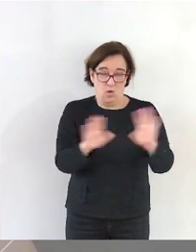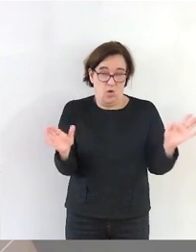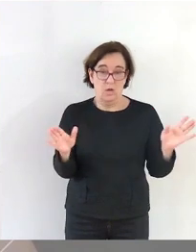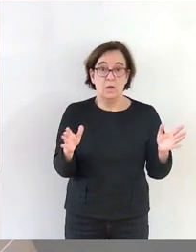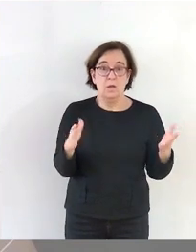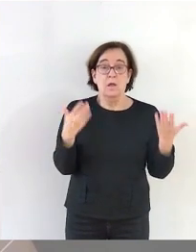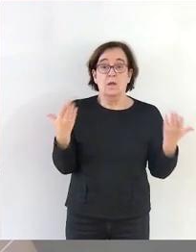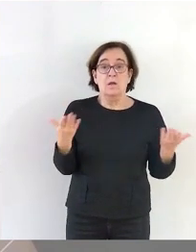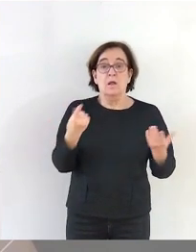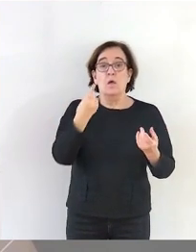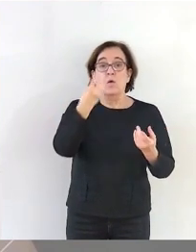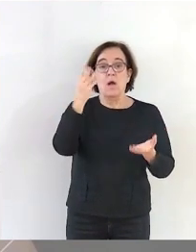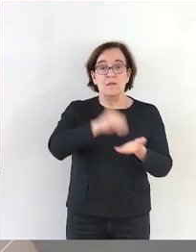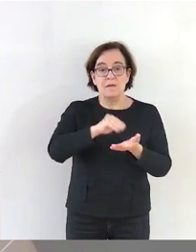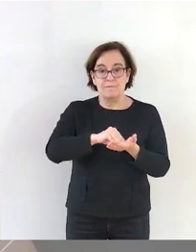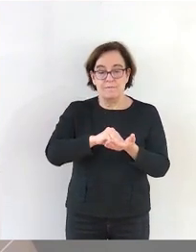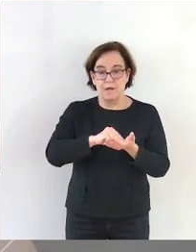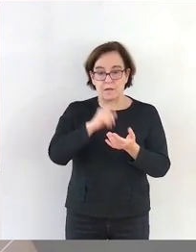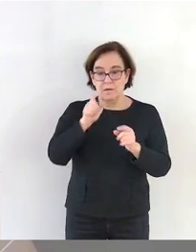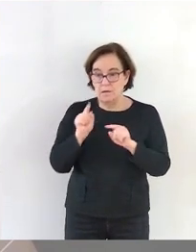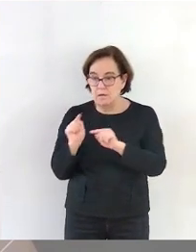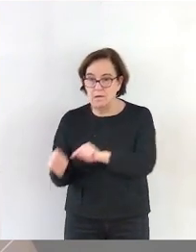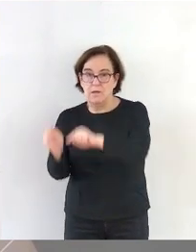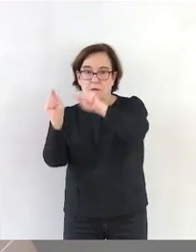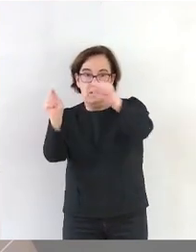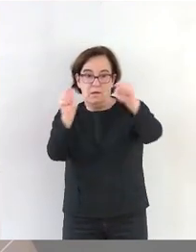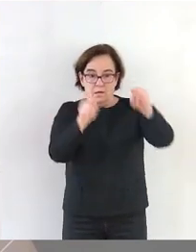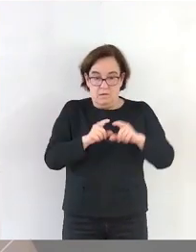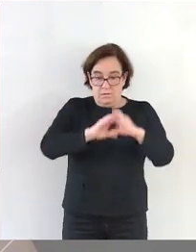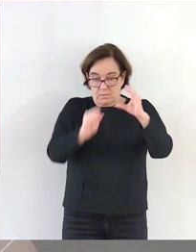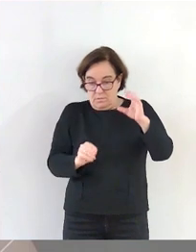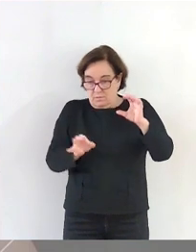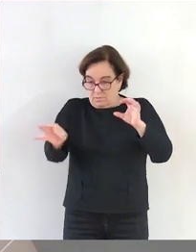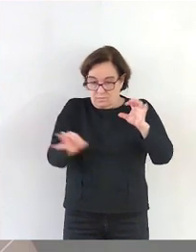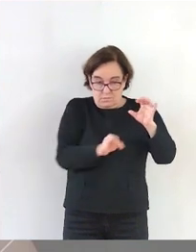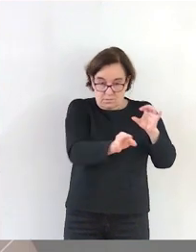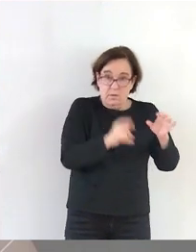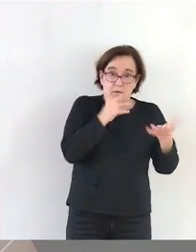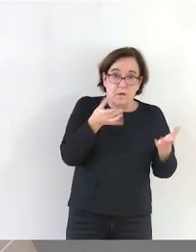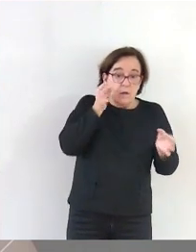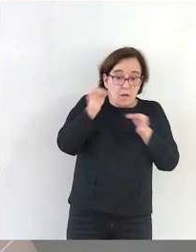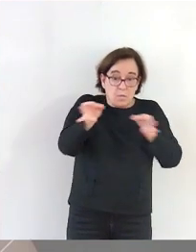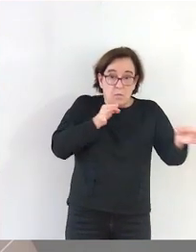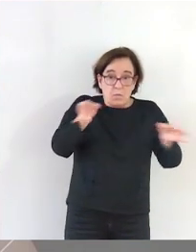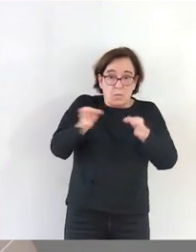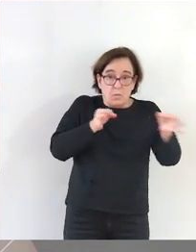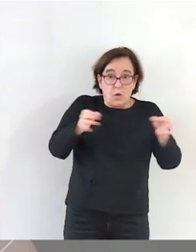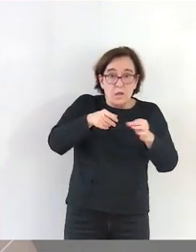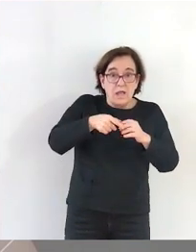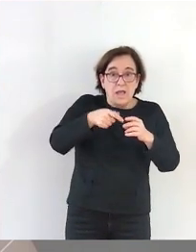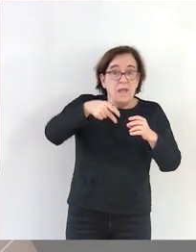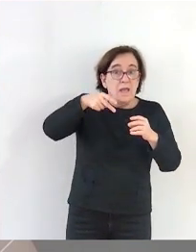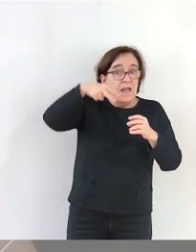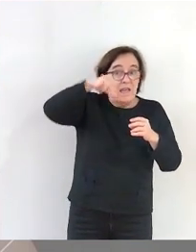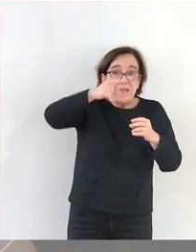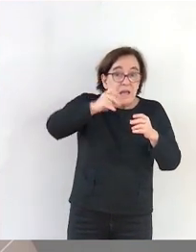cuánto Cuántas veces se va a estar moviendo un maliense hacia burquina faso o un un burquina ves hacia Niger todos